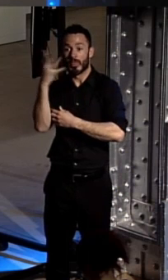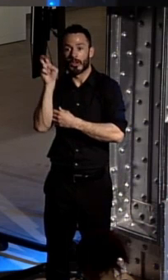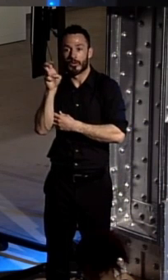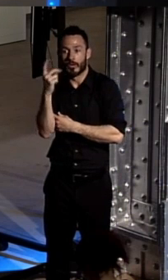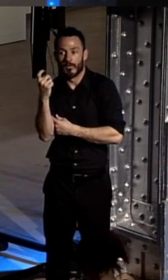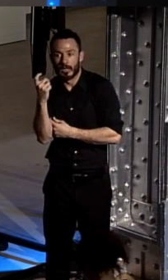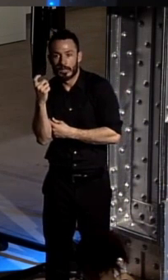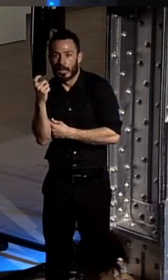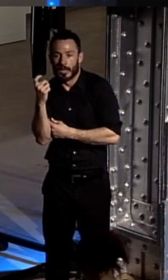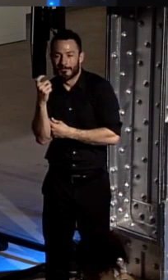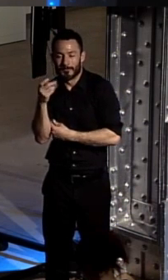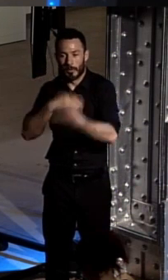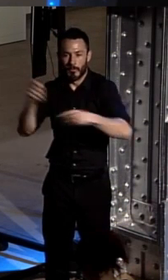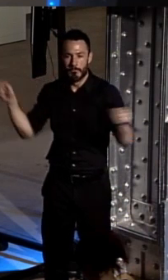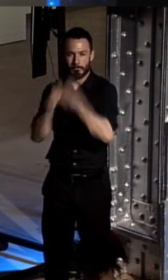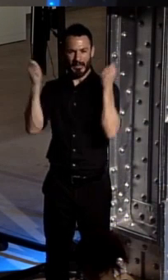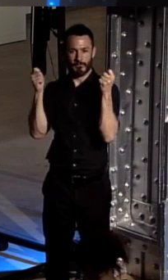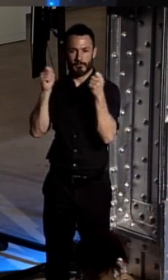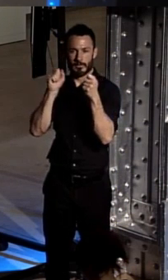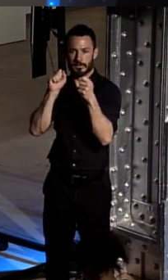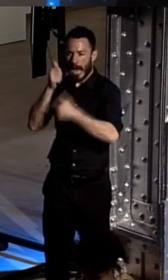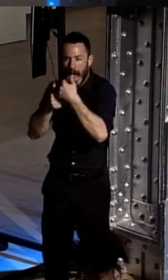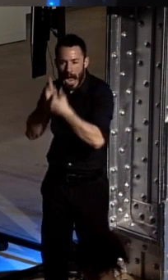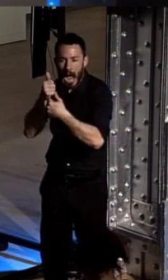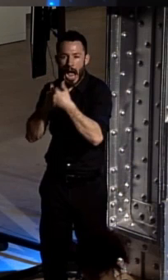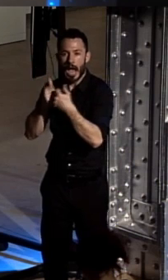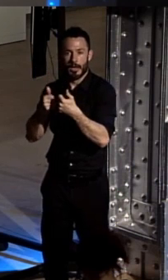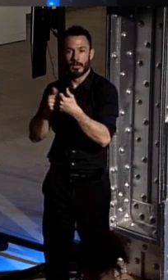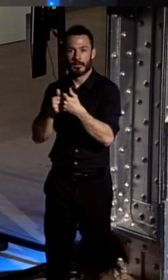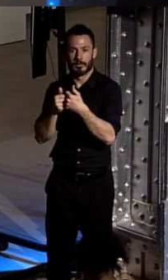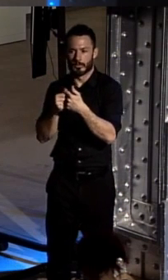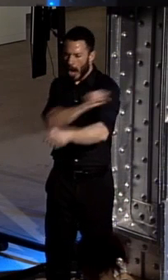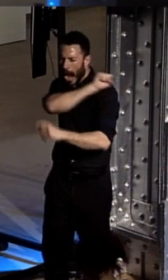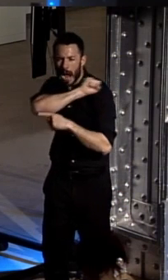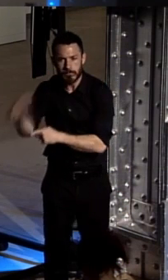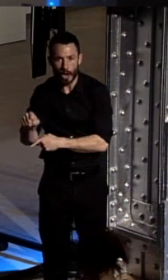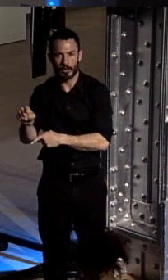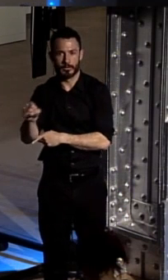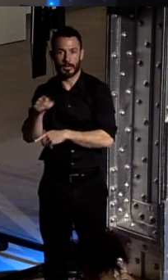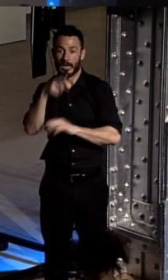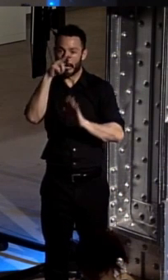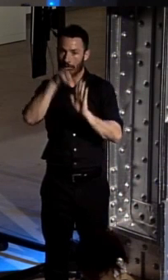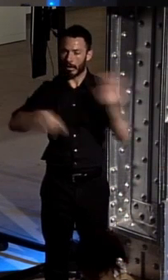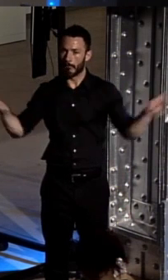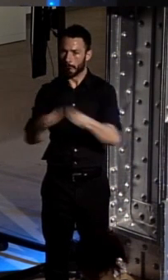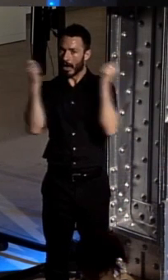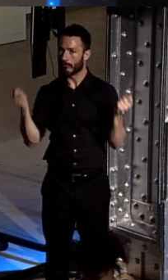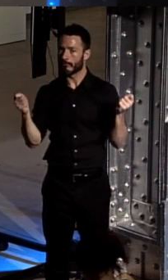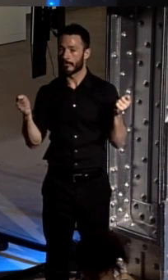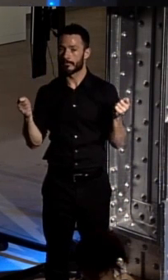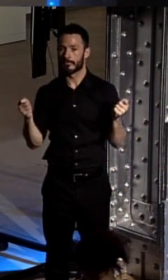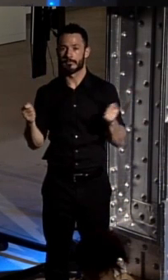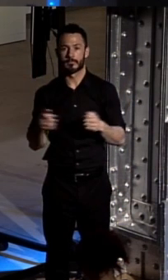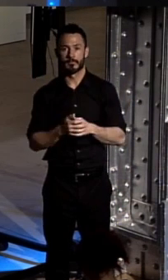segundos rompían y empezaban, que de hecho es efectiva, como cuando yo decía faltan 5 segundos, ahí salían a matar al otro, es decir, que rompían la regla. Y una cosa que pudimos medir